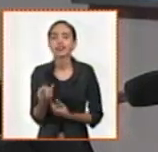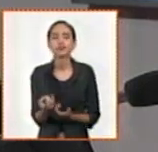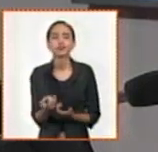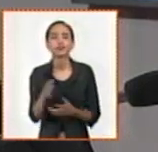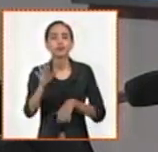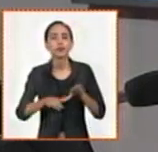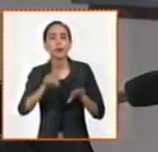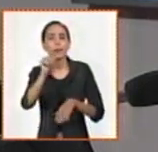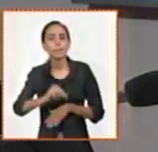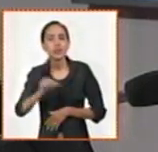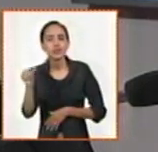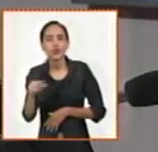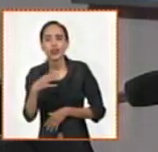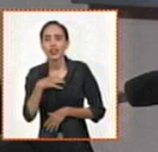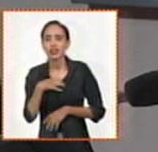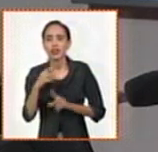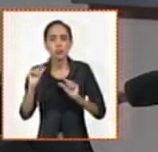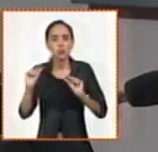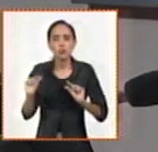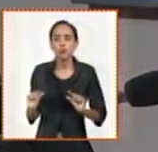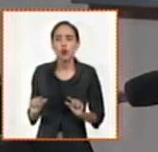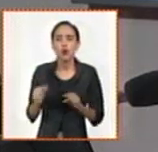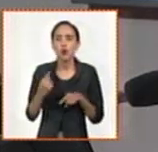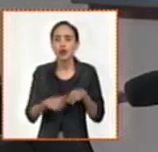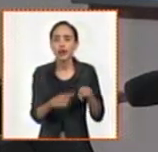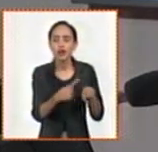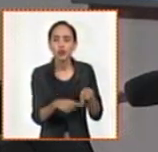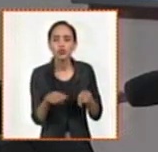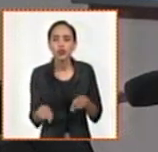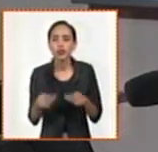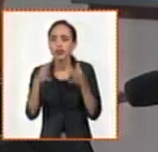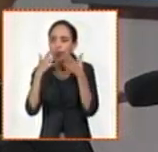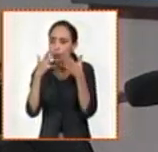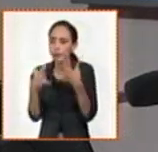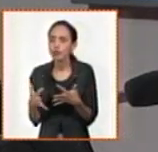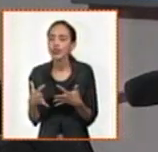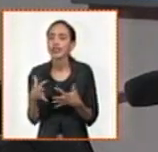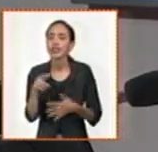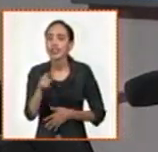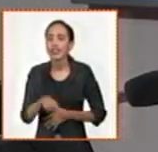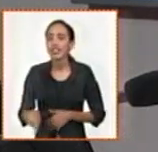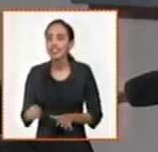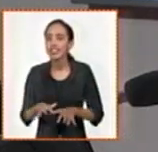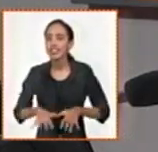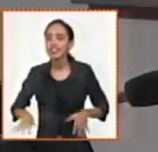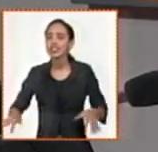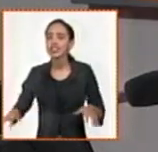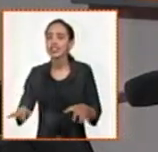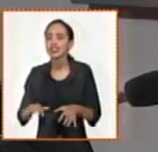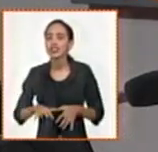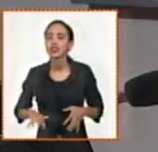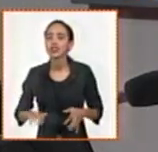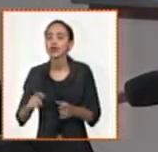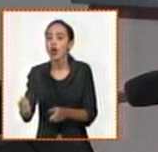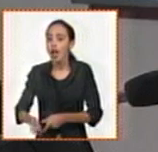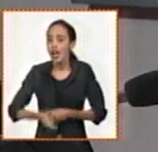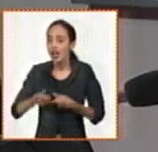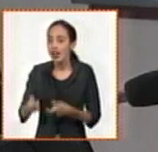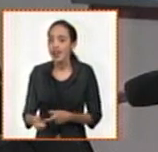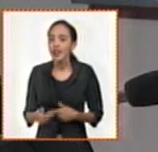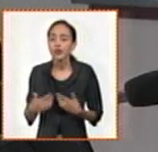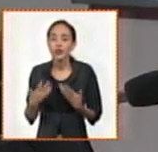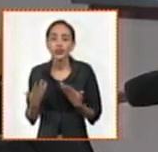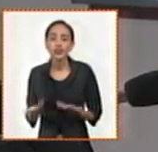aquellas que tienen muy poco, que es fundamental en este contexto agrario en el